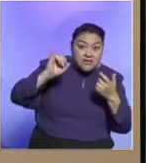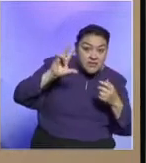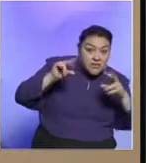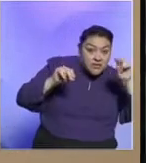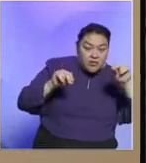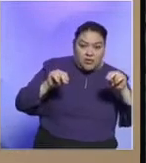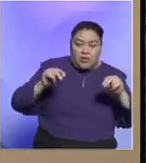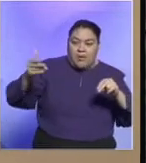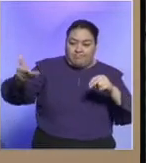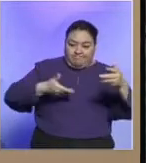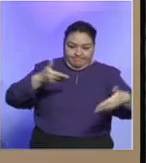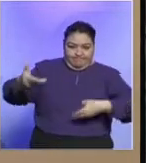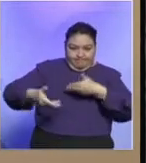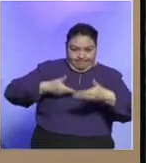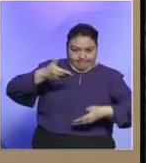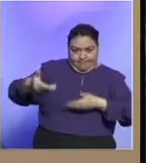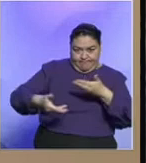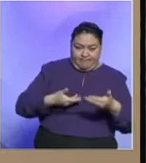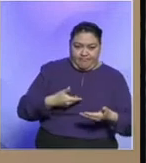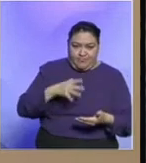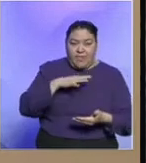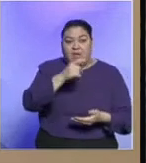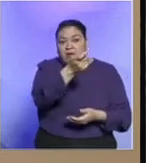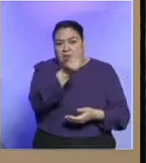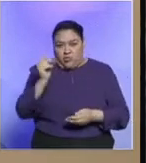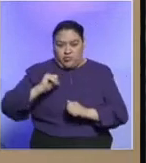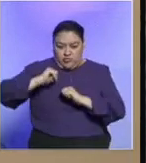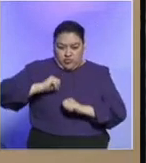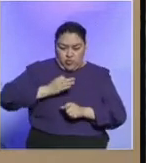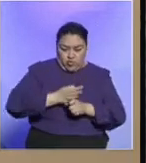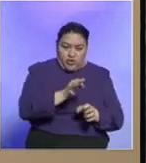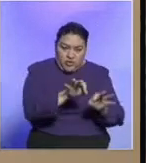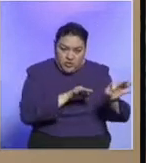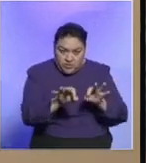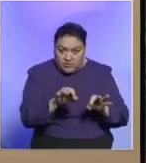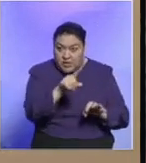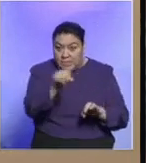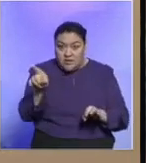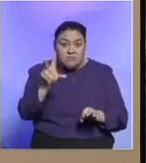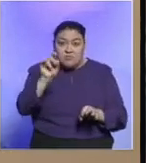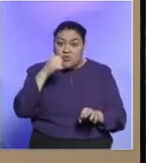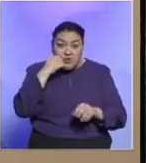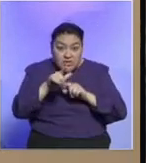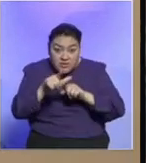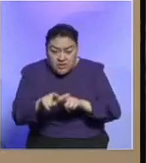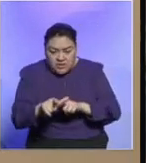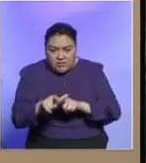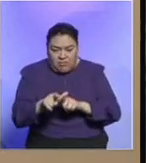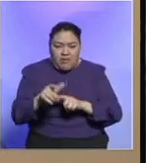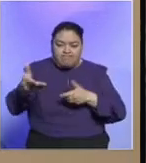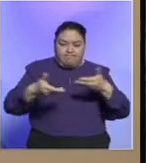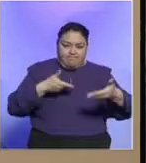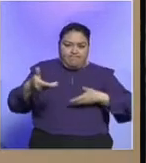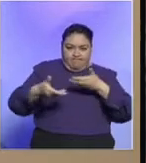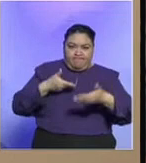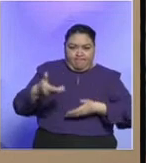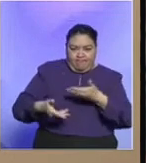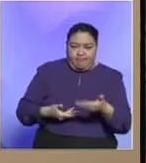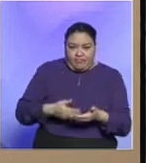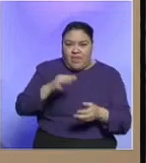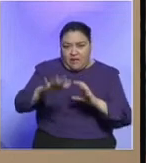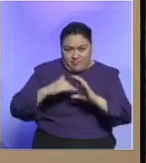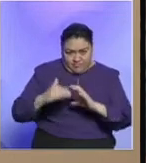personas juzgadoras que se encuentran en funciones, las manifestaciones para contender para